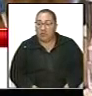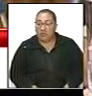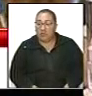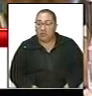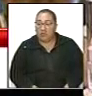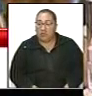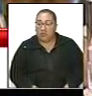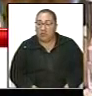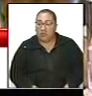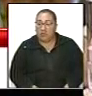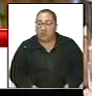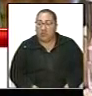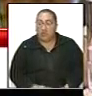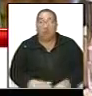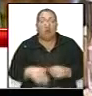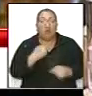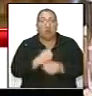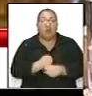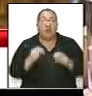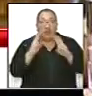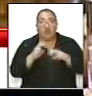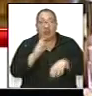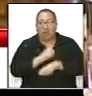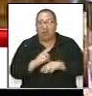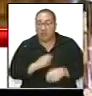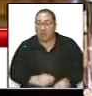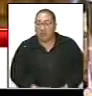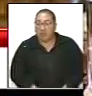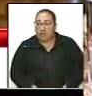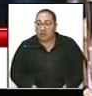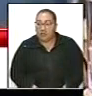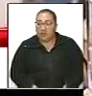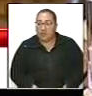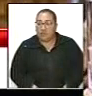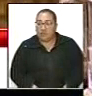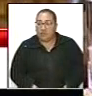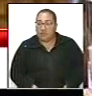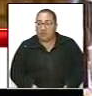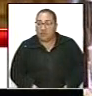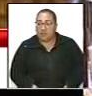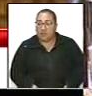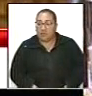para la gestión y desarrollo de la investigación en general, ¿no?